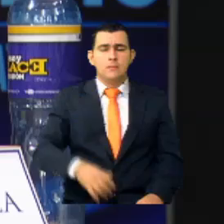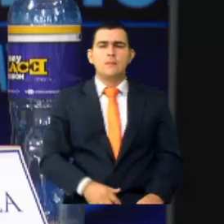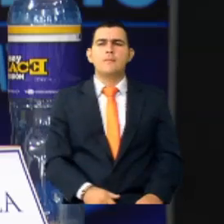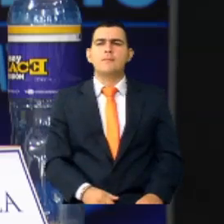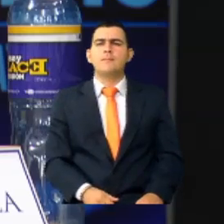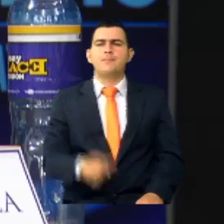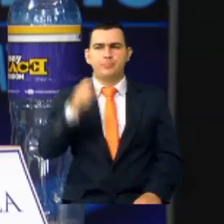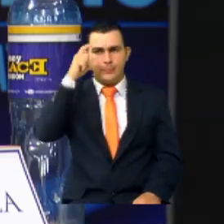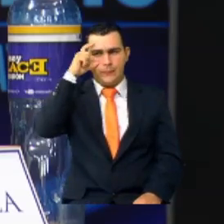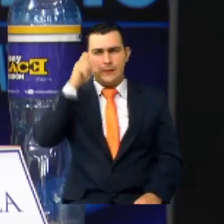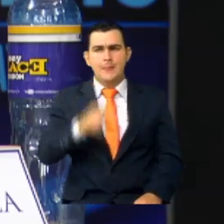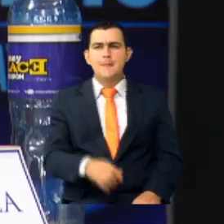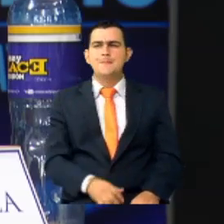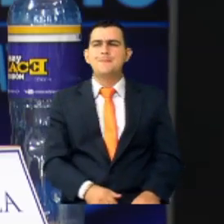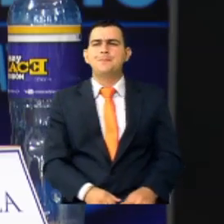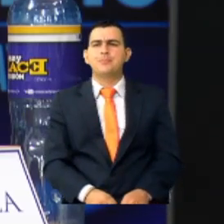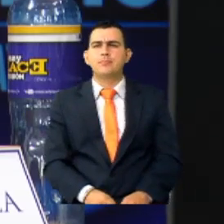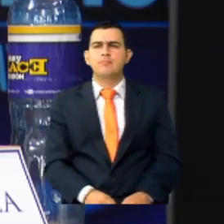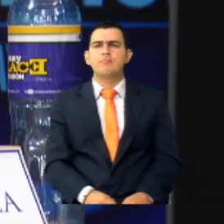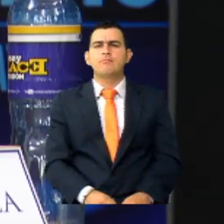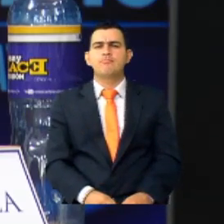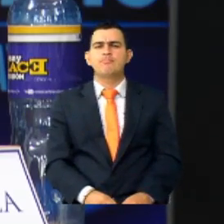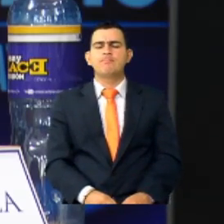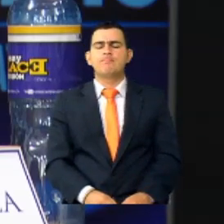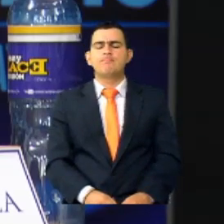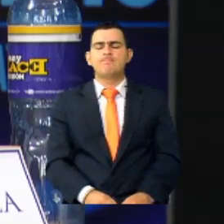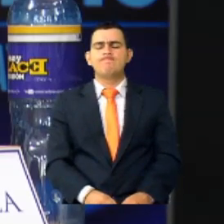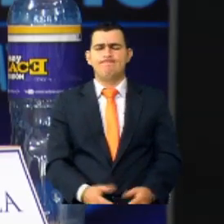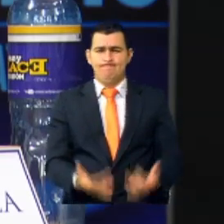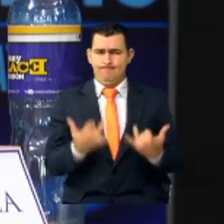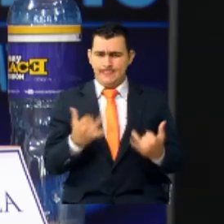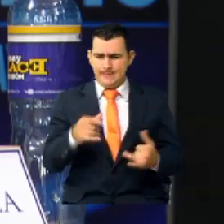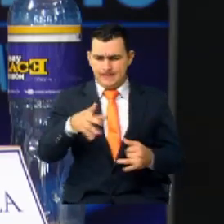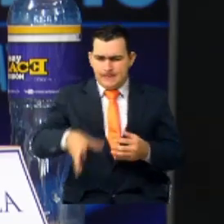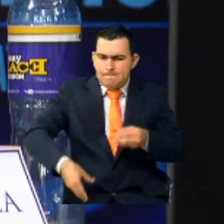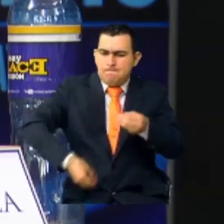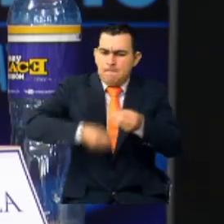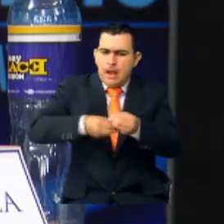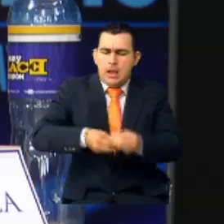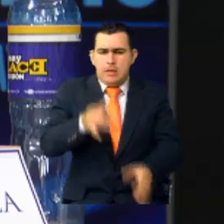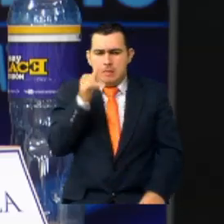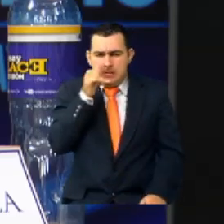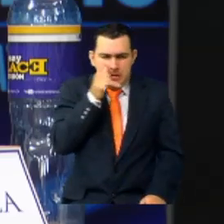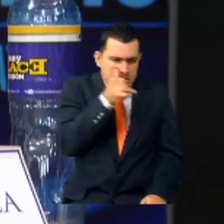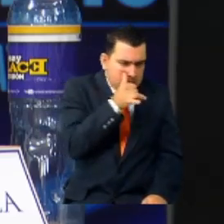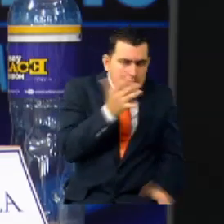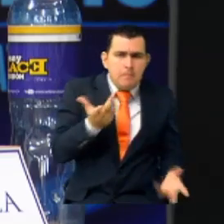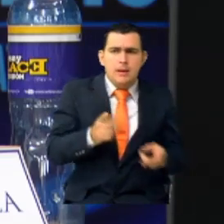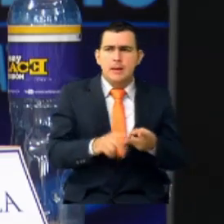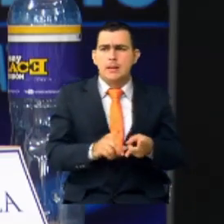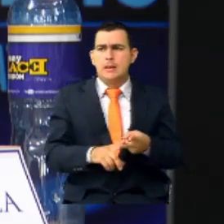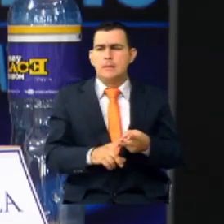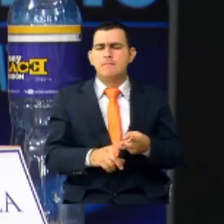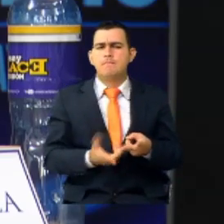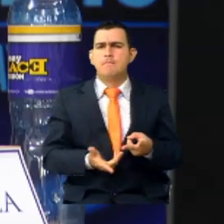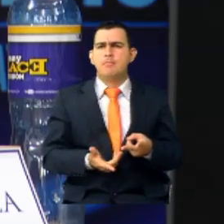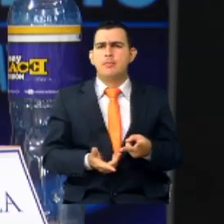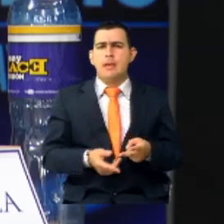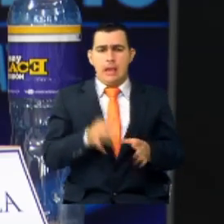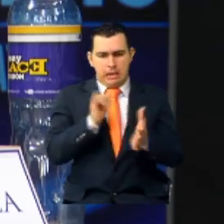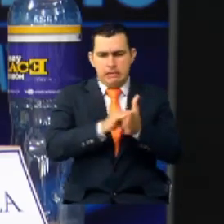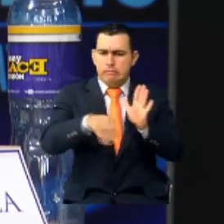noches. Aparte de reforzar los dispositivos de seguridad, más cámaras, que es un discurso común entre las